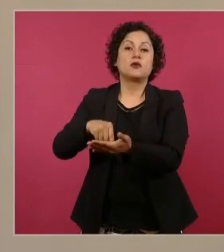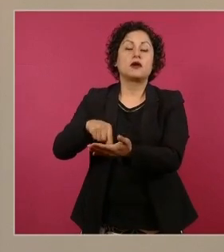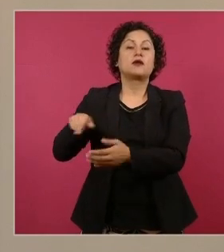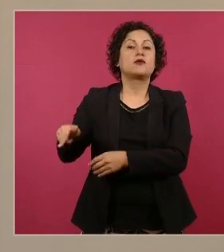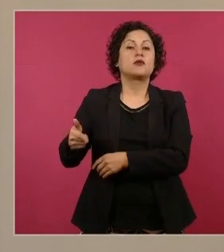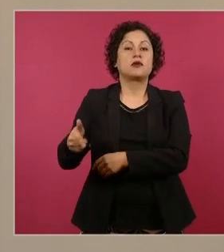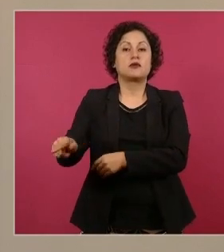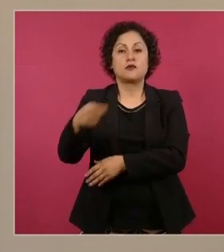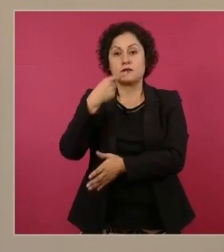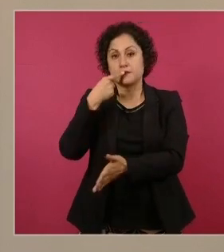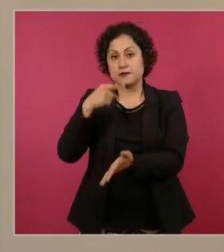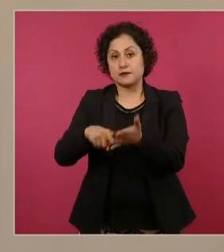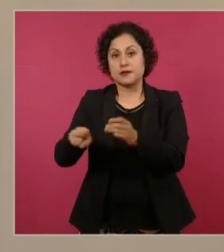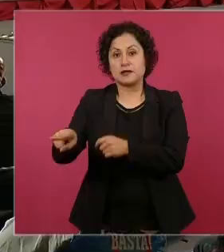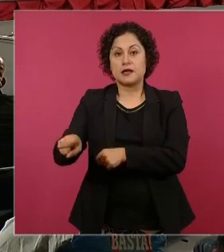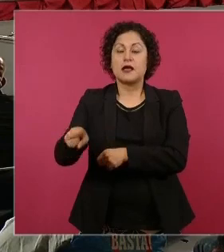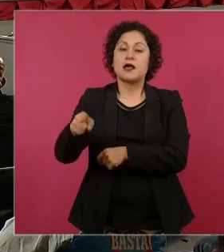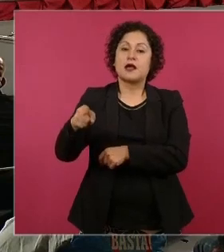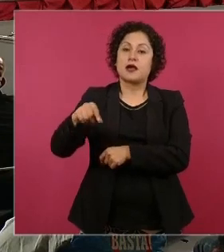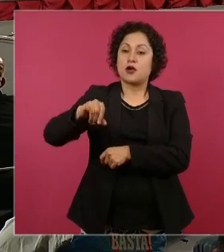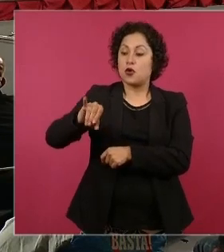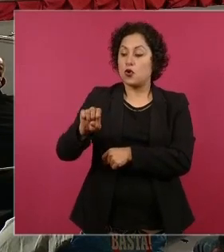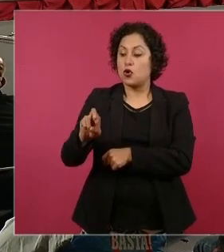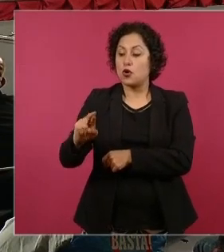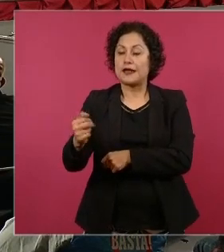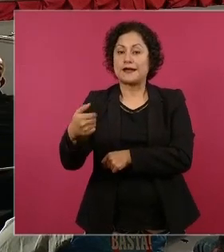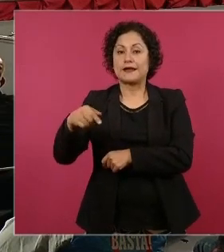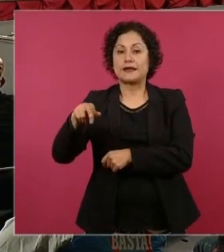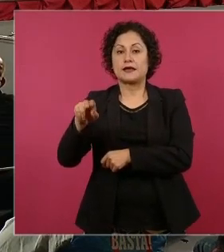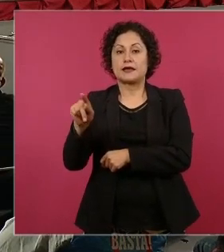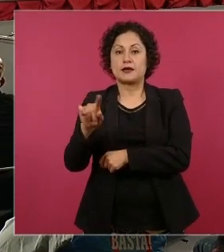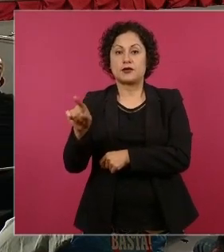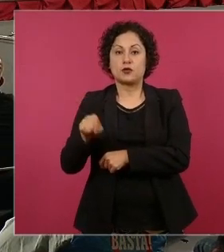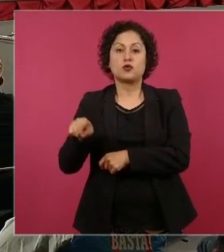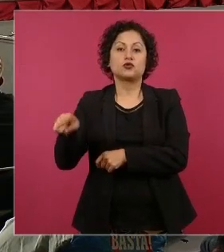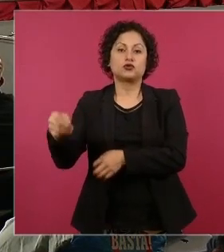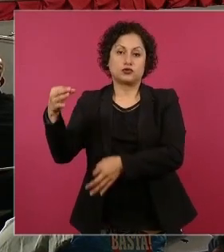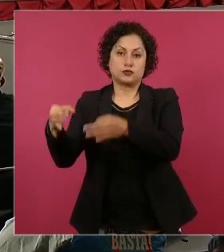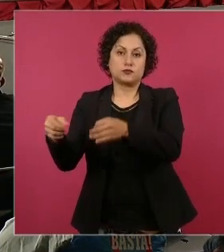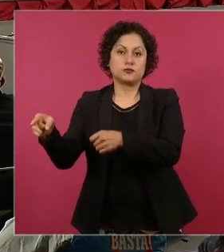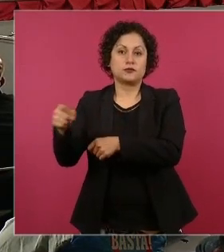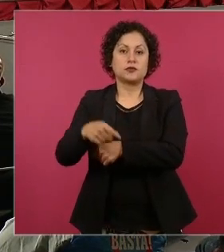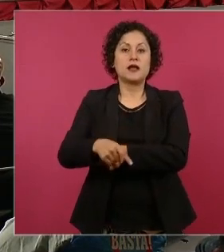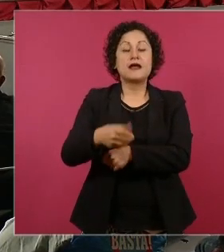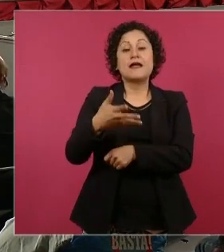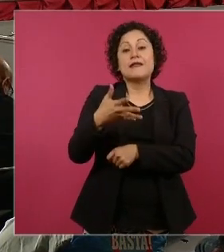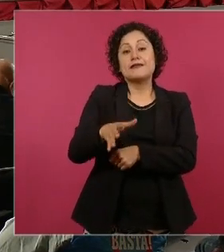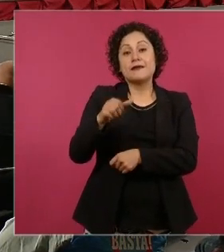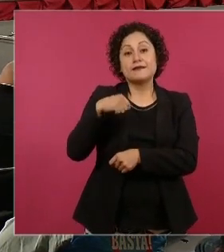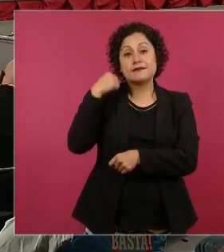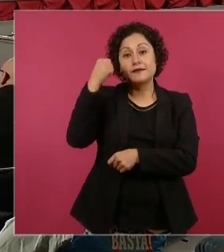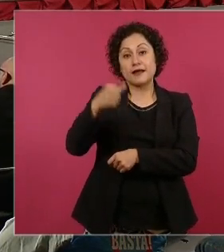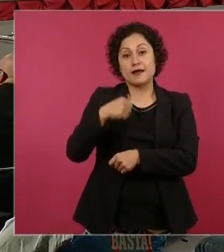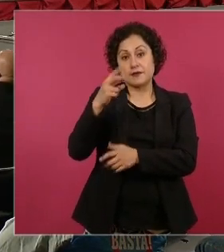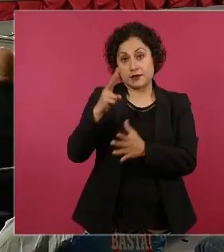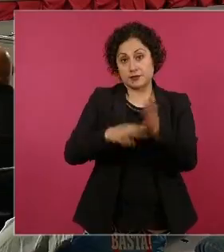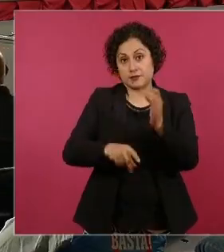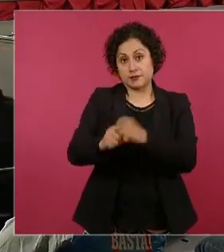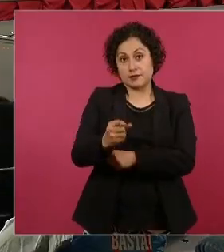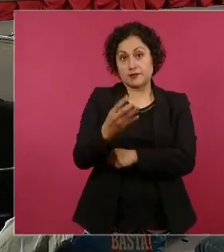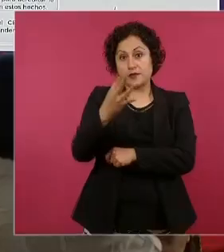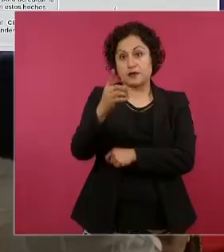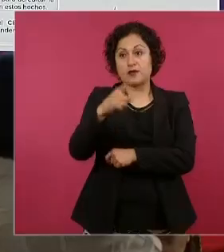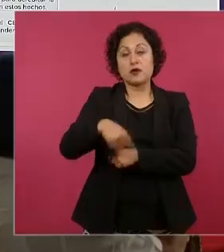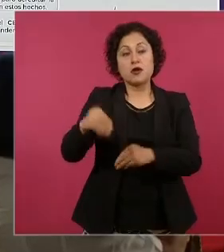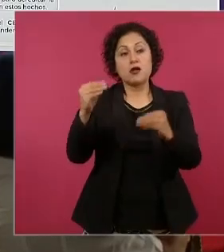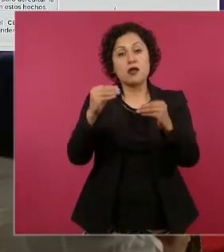Jorge Quiroz Quintero, en una audiencia celebrada el 10 de abril del presente año, emitió